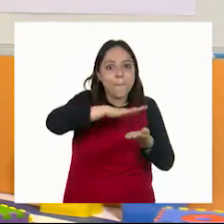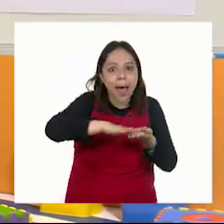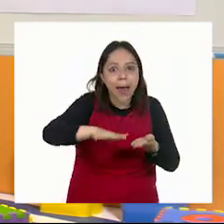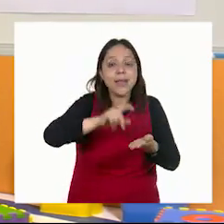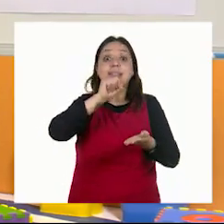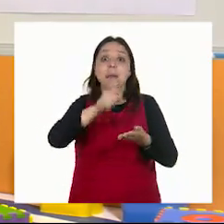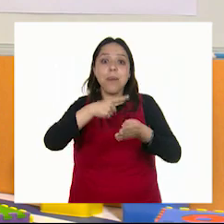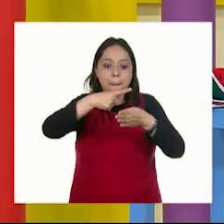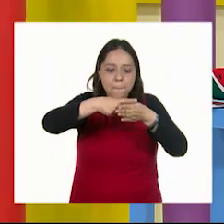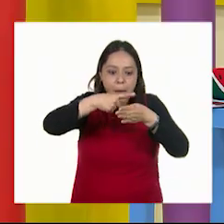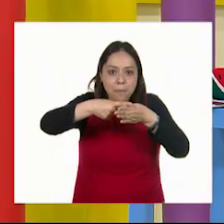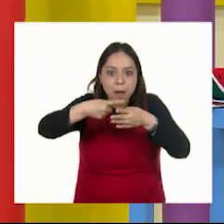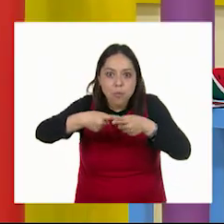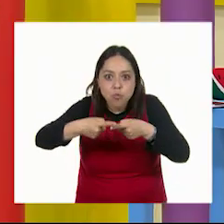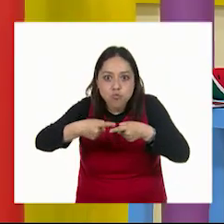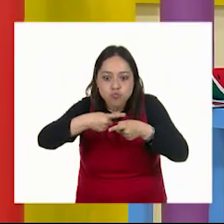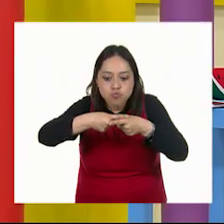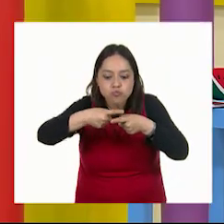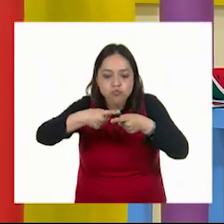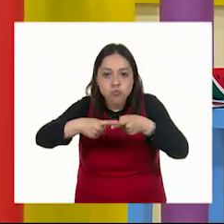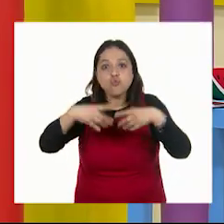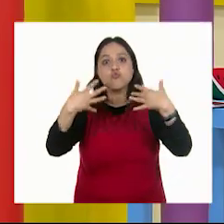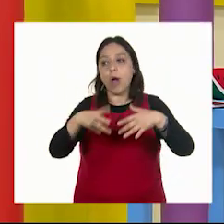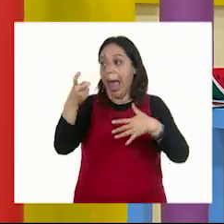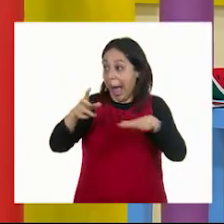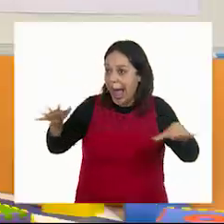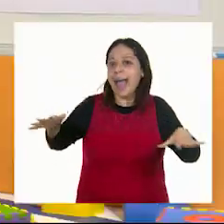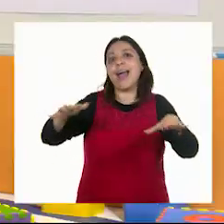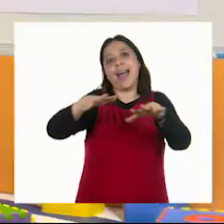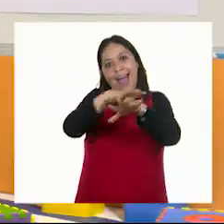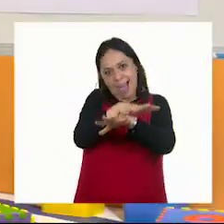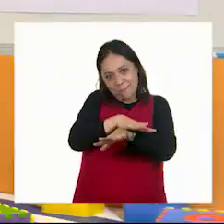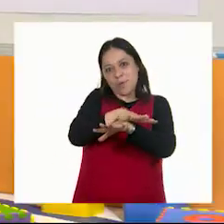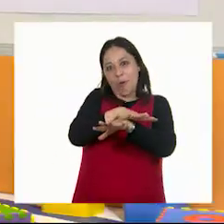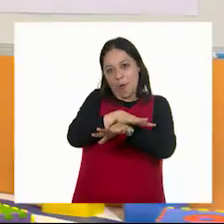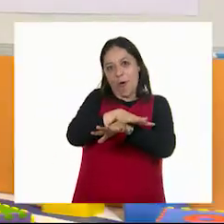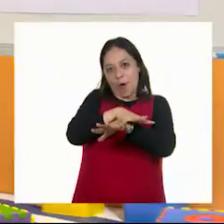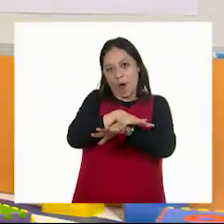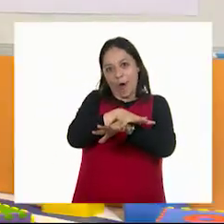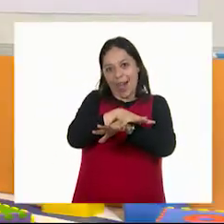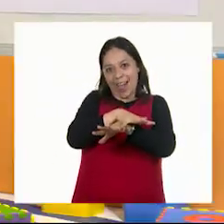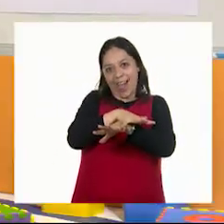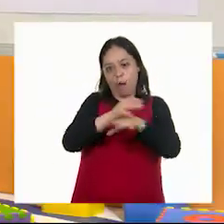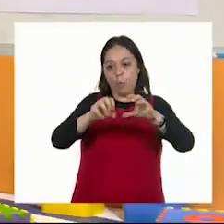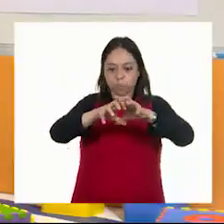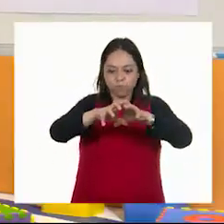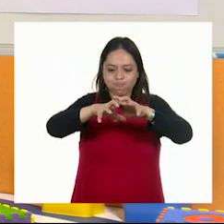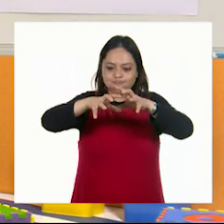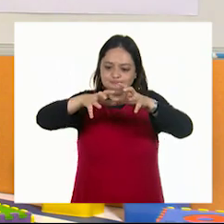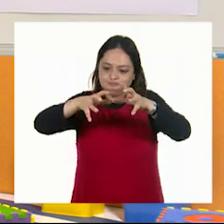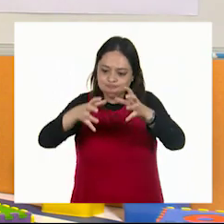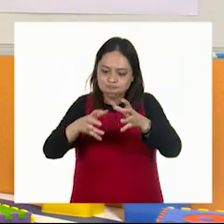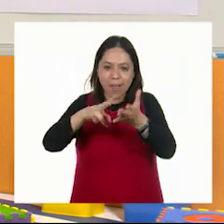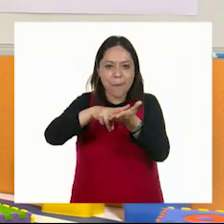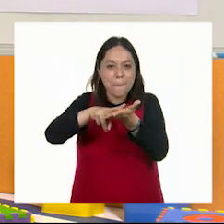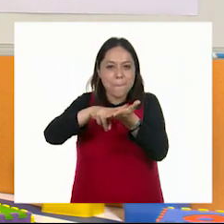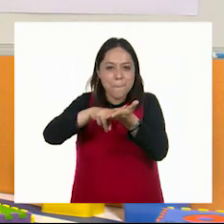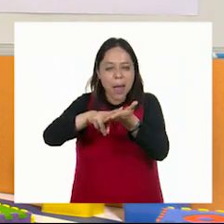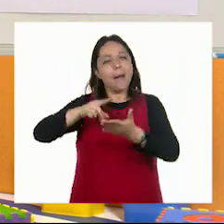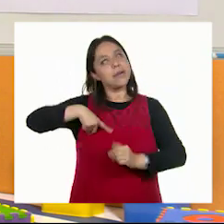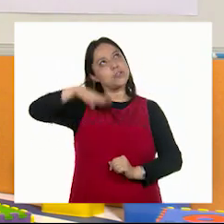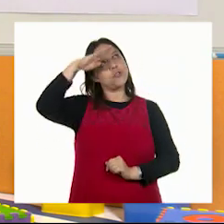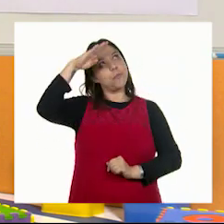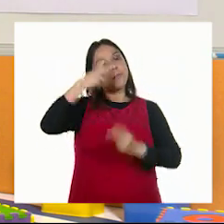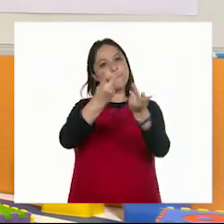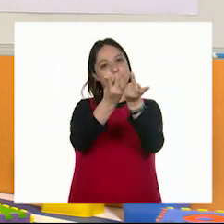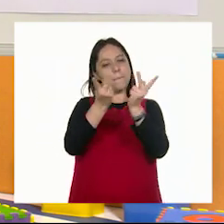Ah, sí, eso también lo puedes incluir en lugar del brócoli. Ah, voy a pensar muy bien qué es lo que voy a incluir en mi plato del